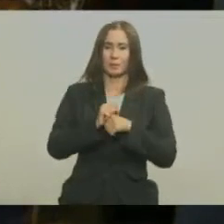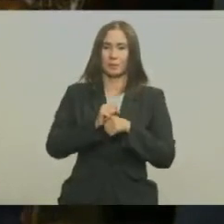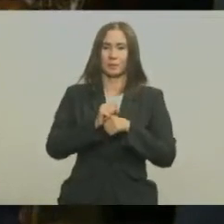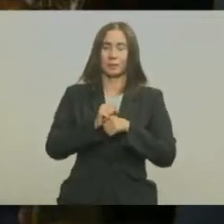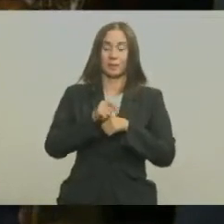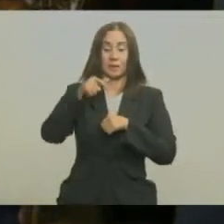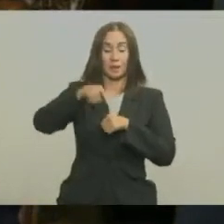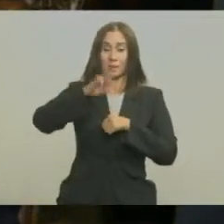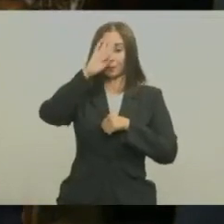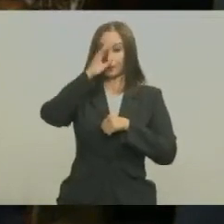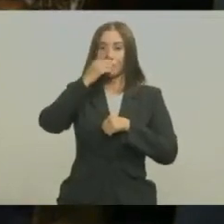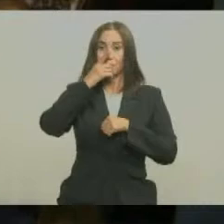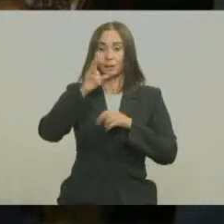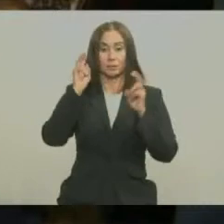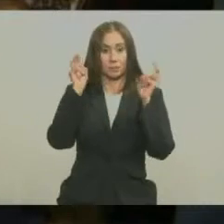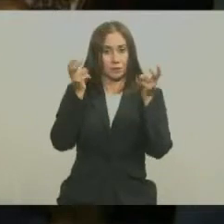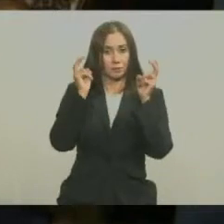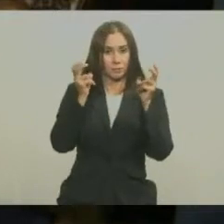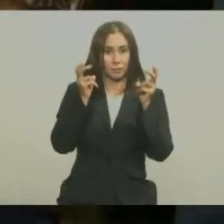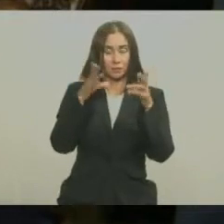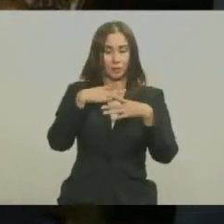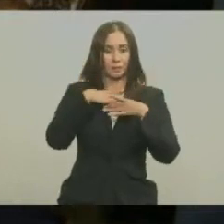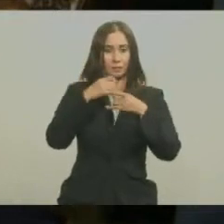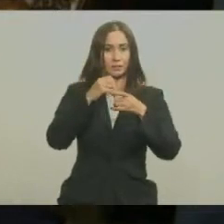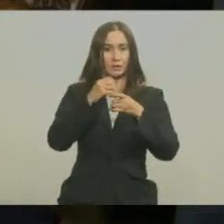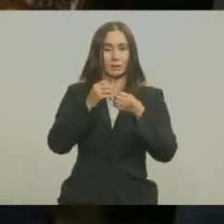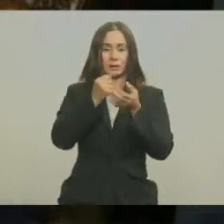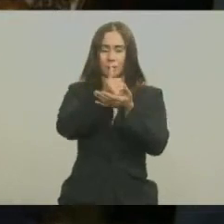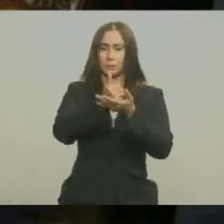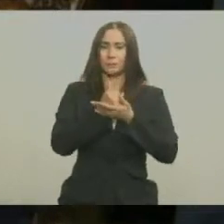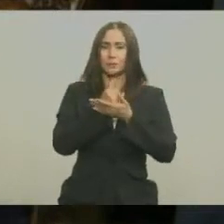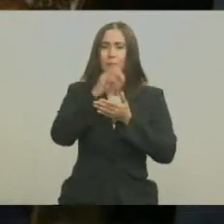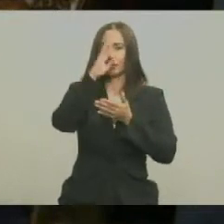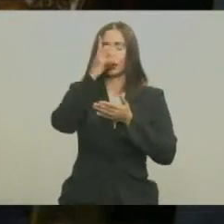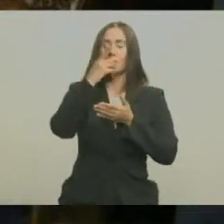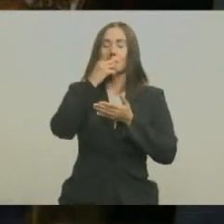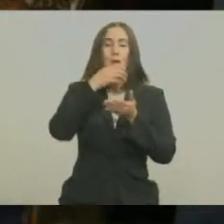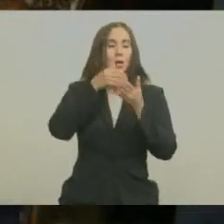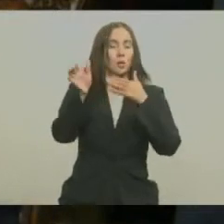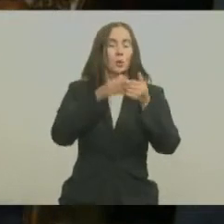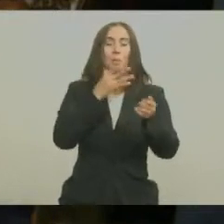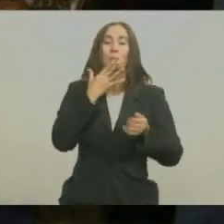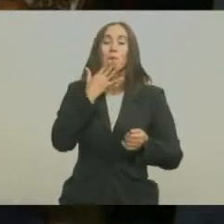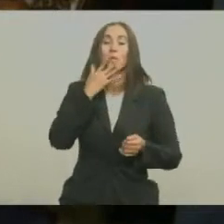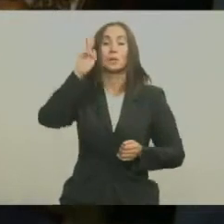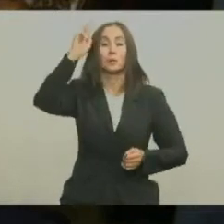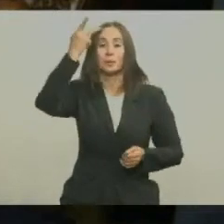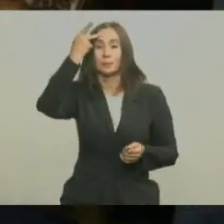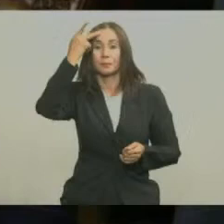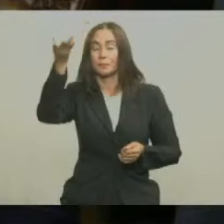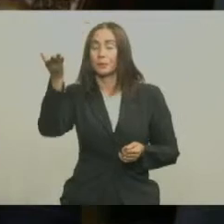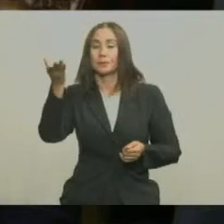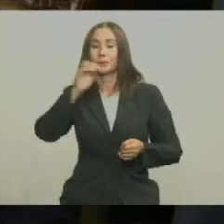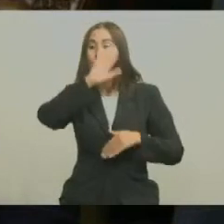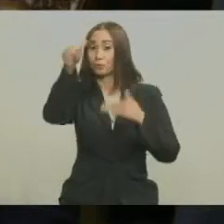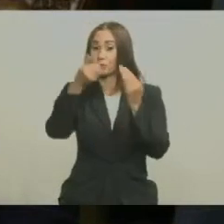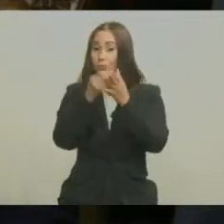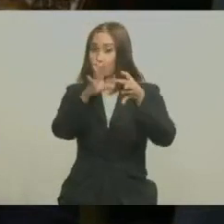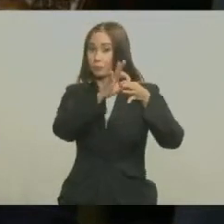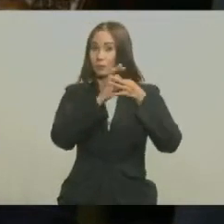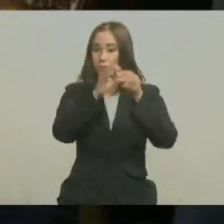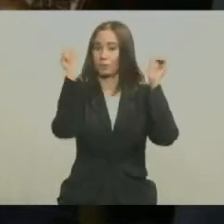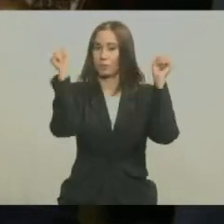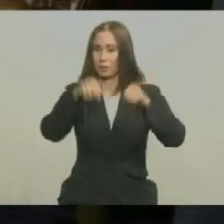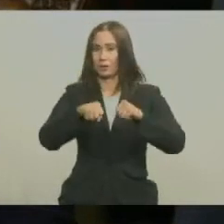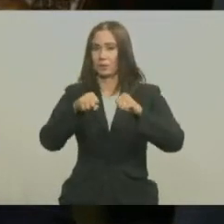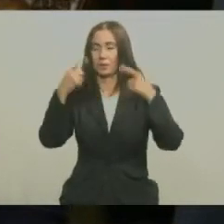temas de interés general, los partidos políticos pueden arriar su bandera y luchar por lo mismo.